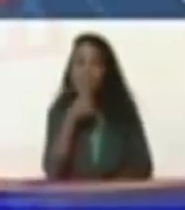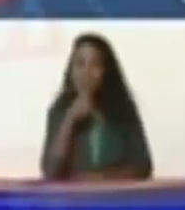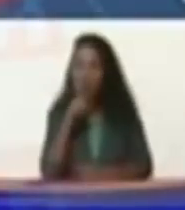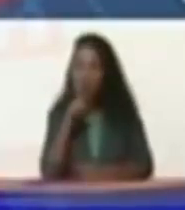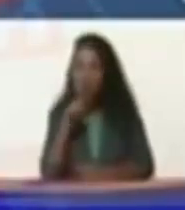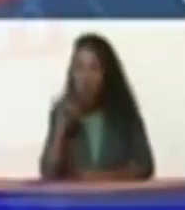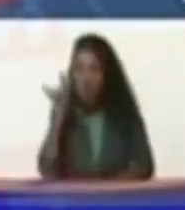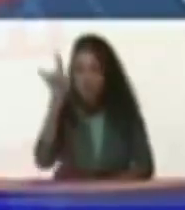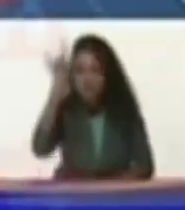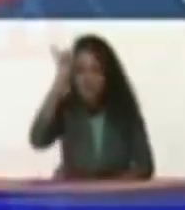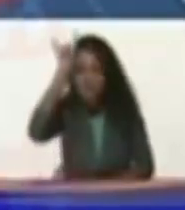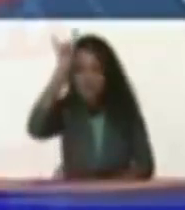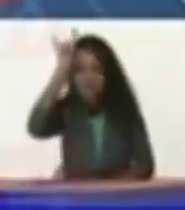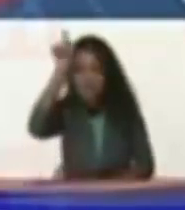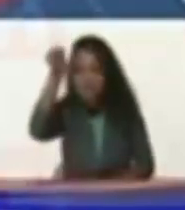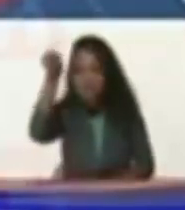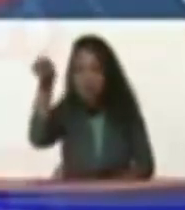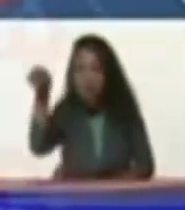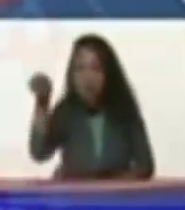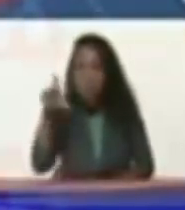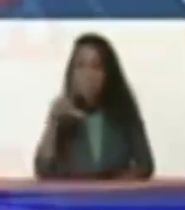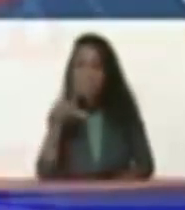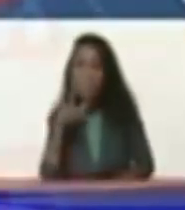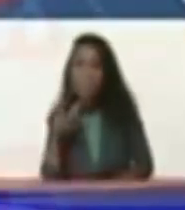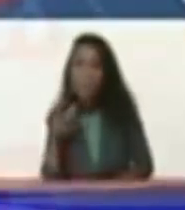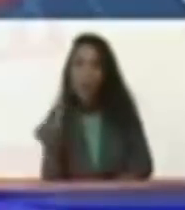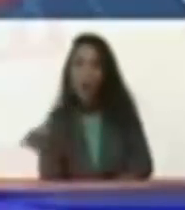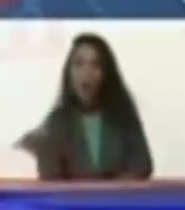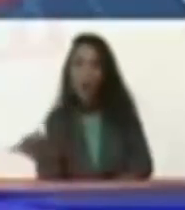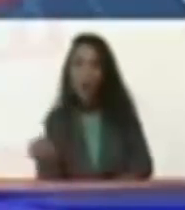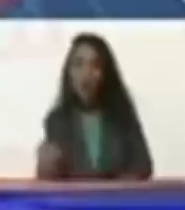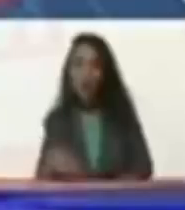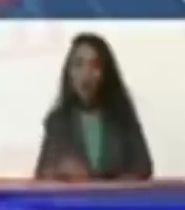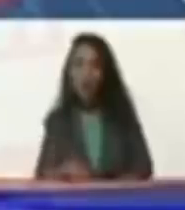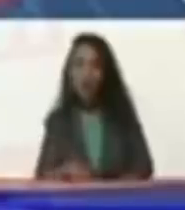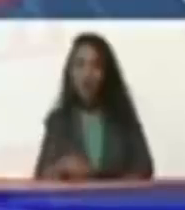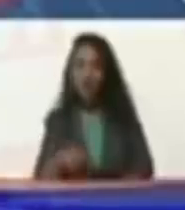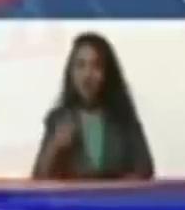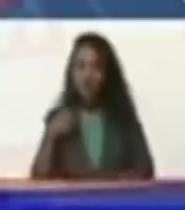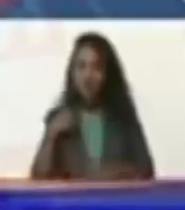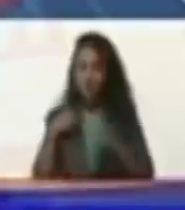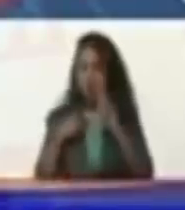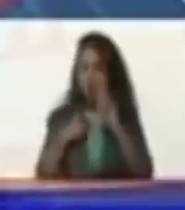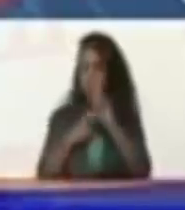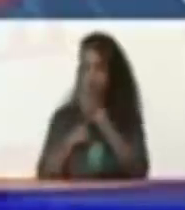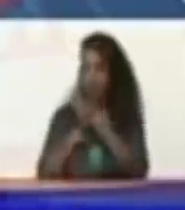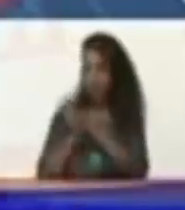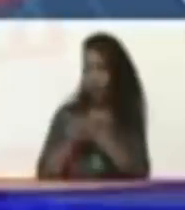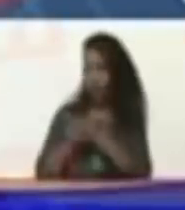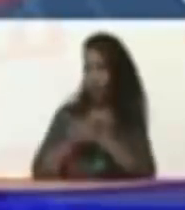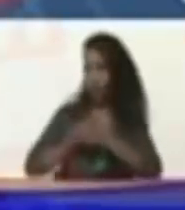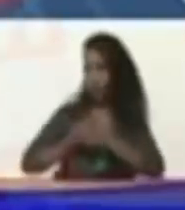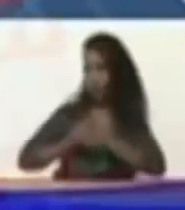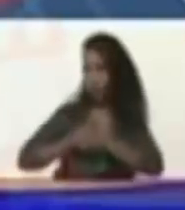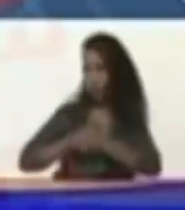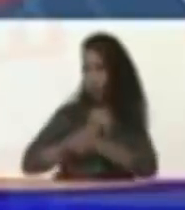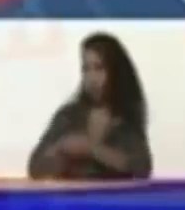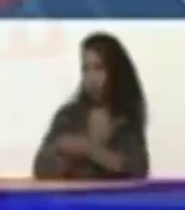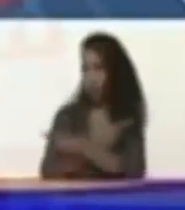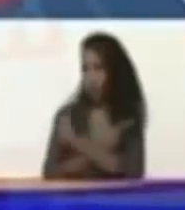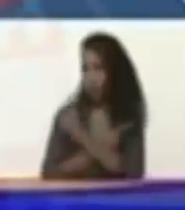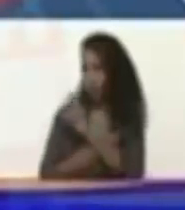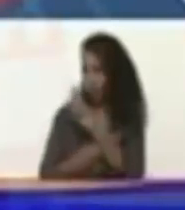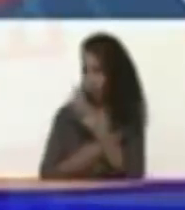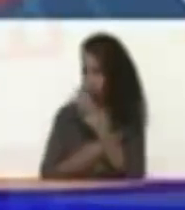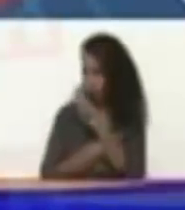del imperialismo se debe a las mentiras de Jane Easterly y de Elliot Abrams, ha dicho este viernes el mandatario venezolano